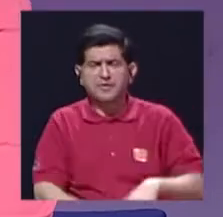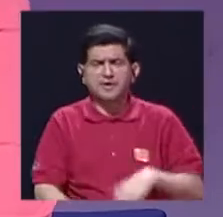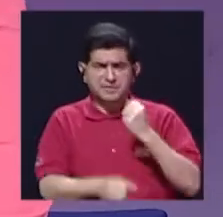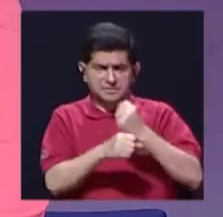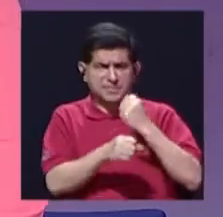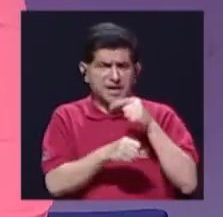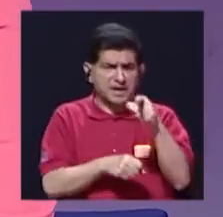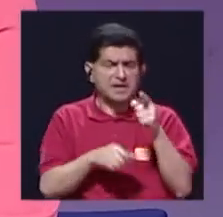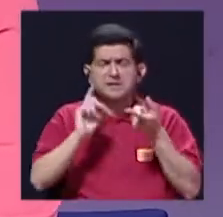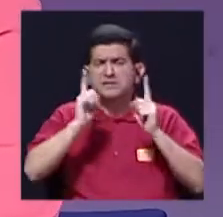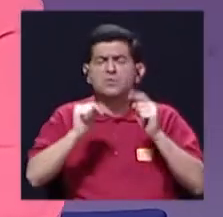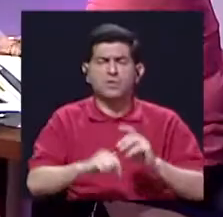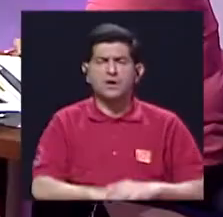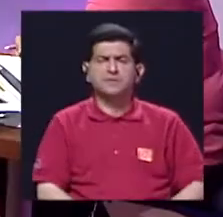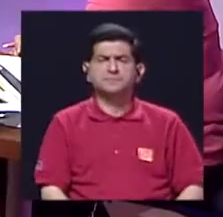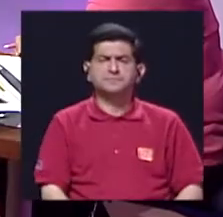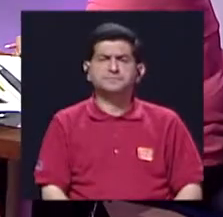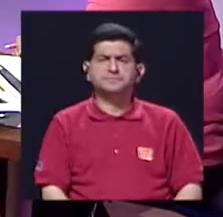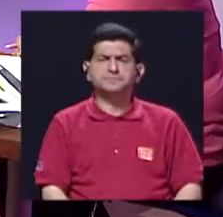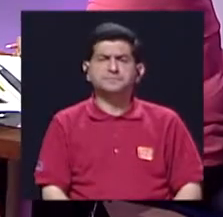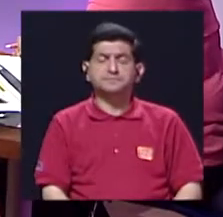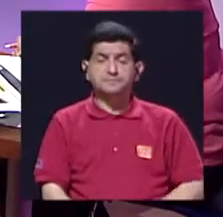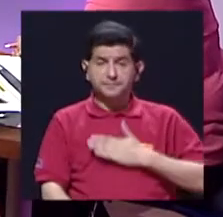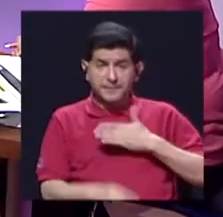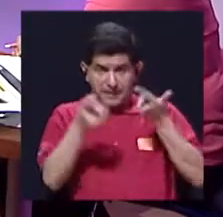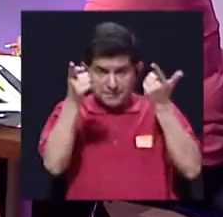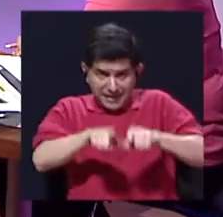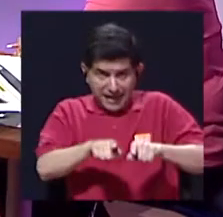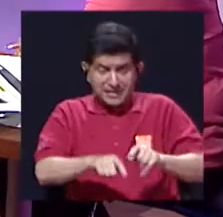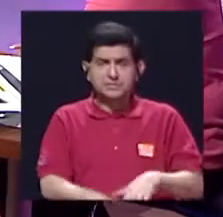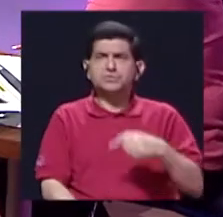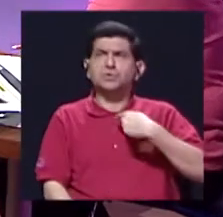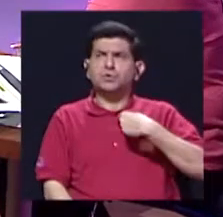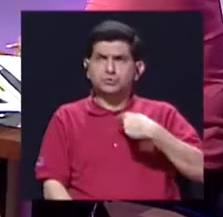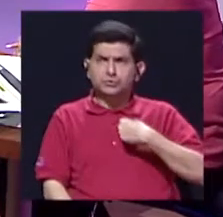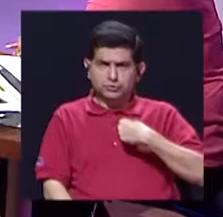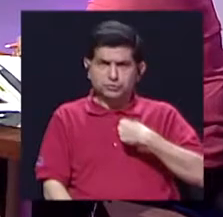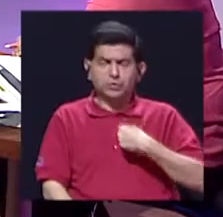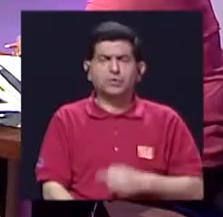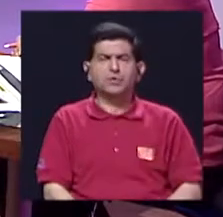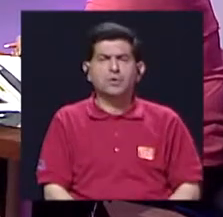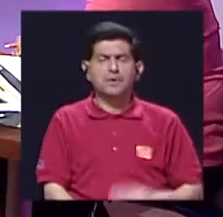puestos de poder? Bueno, en mi caso, yo llegué,